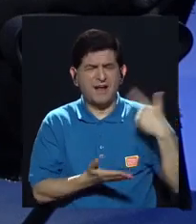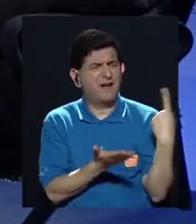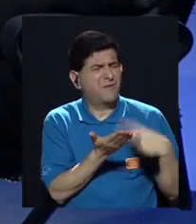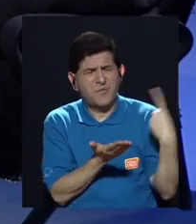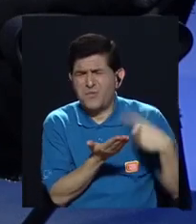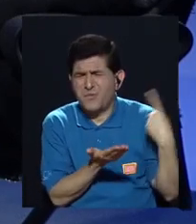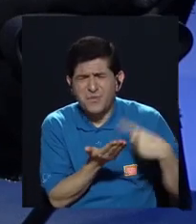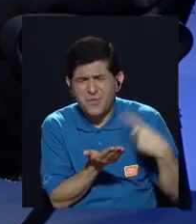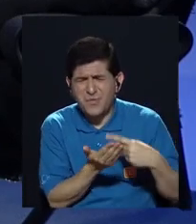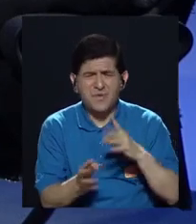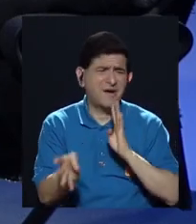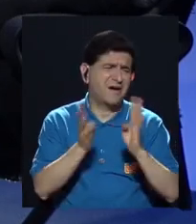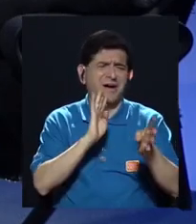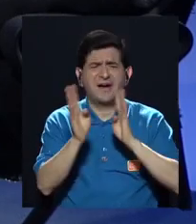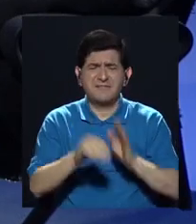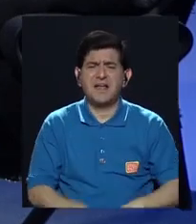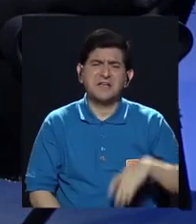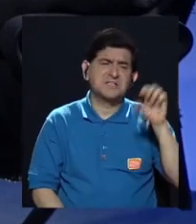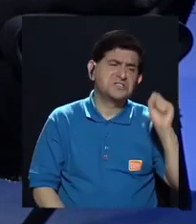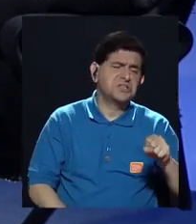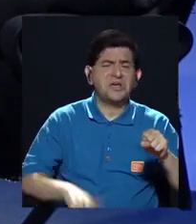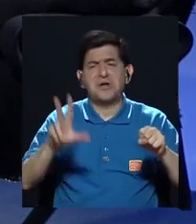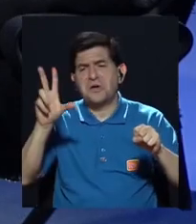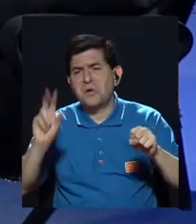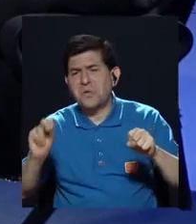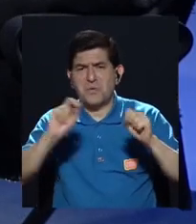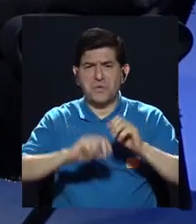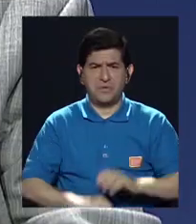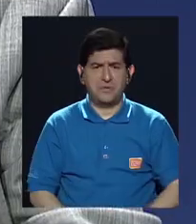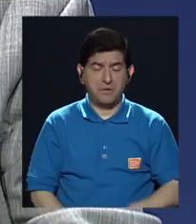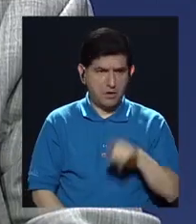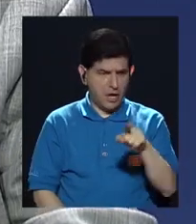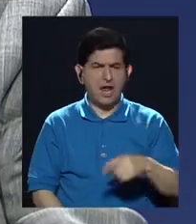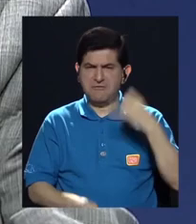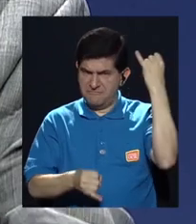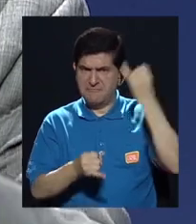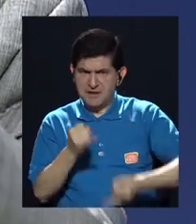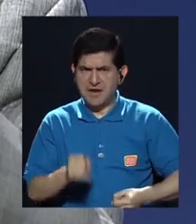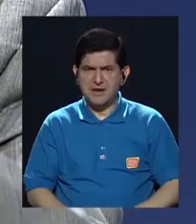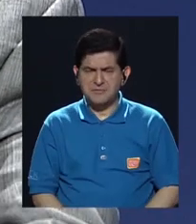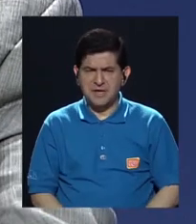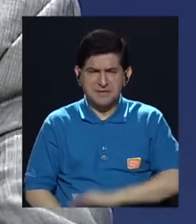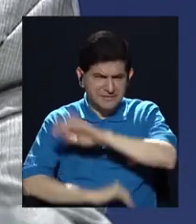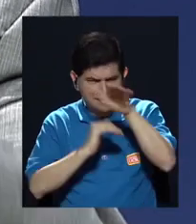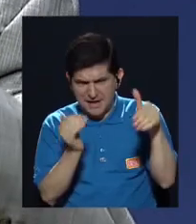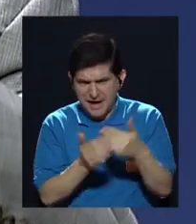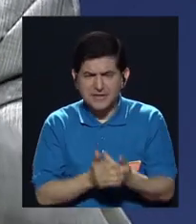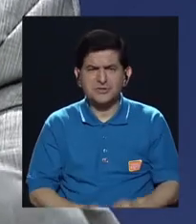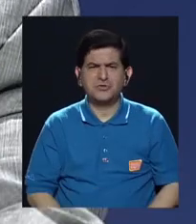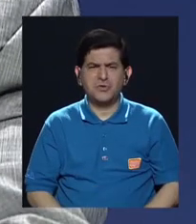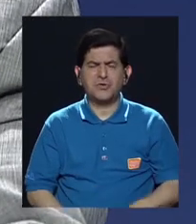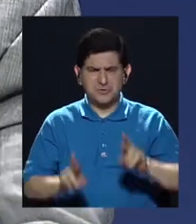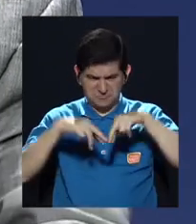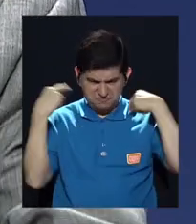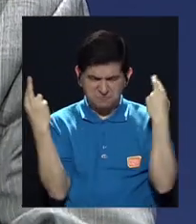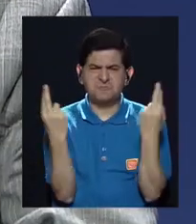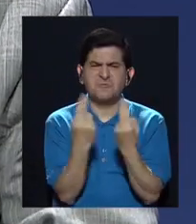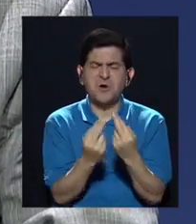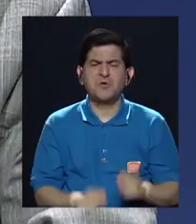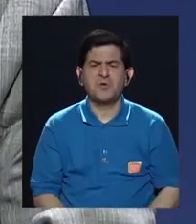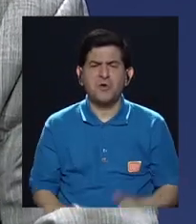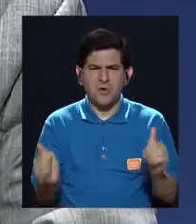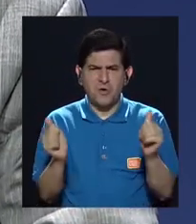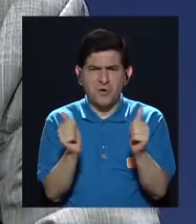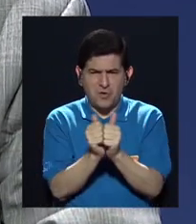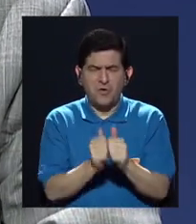muchas discusiones, siempre se hablaba que si sí, que si no, y él fue el que por fin los agarró y los encerró